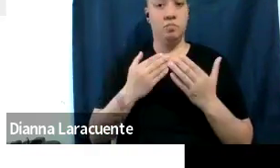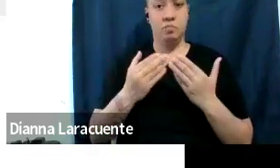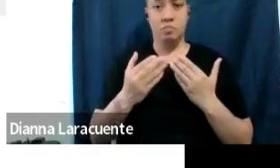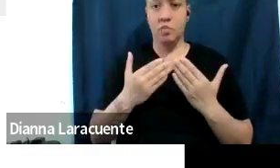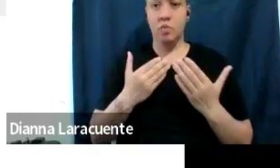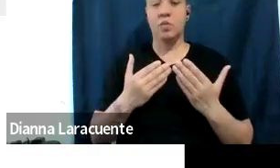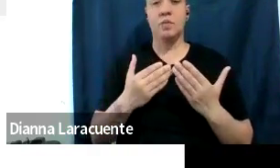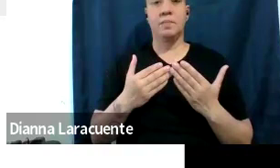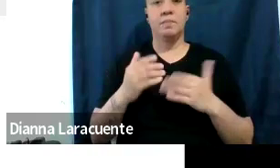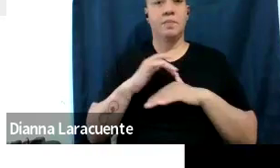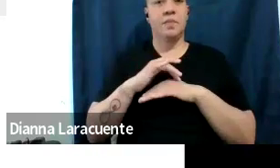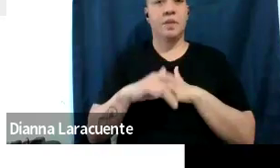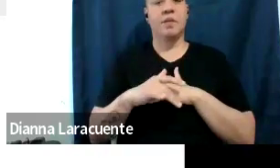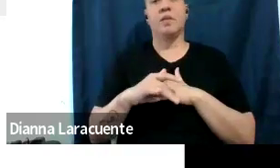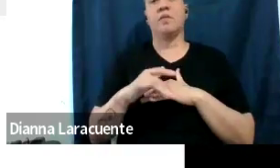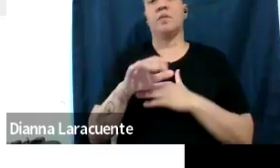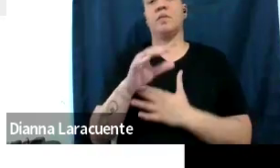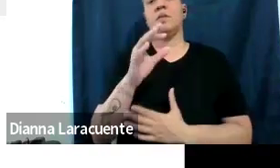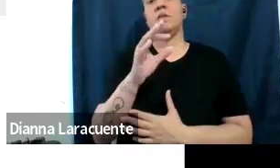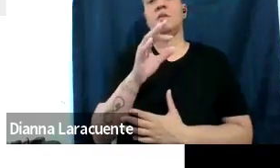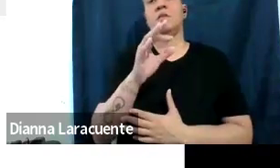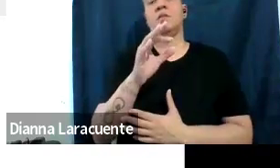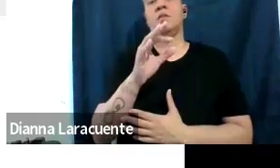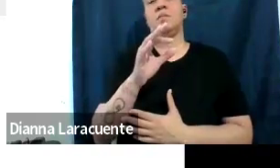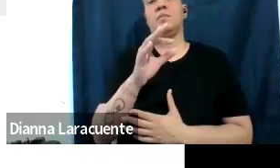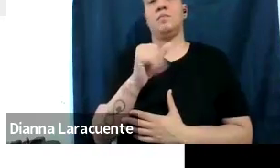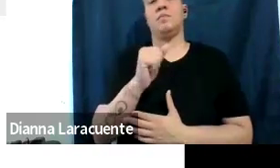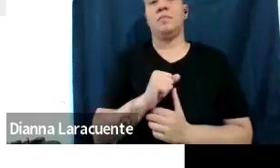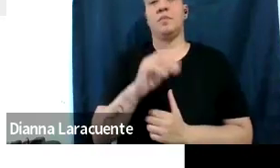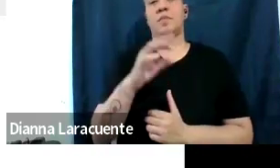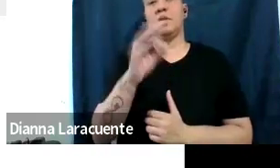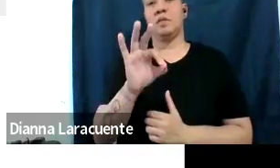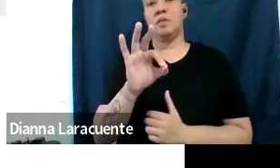tan temprano como en el 1900,